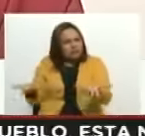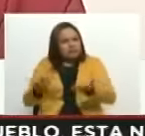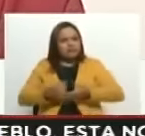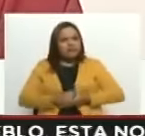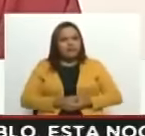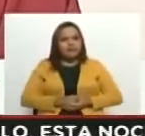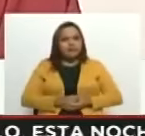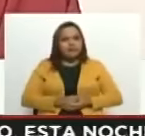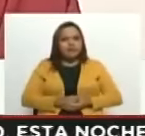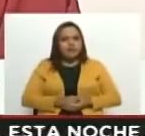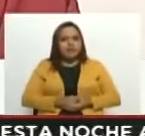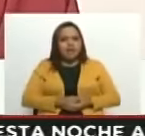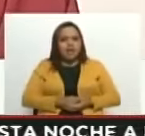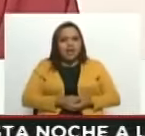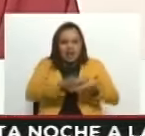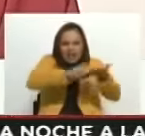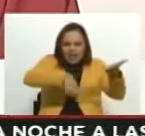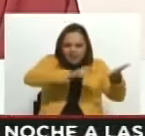El acta matavoto.